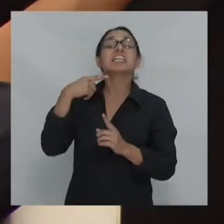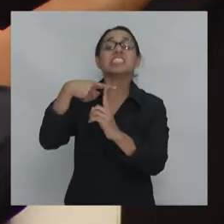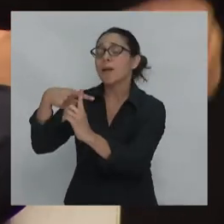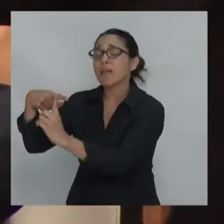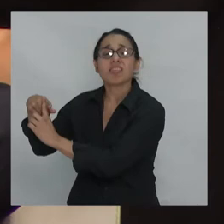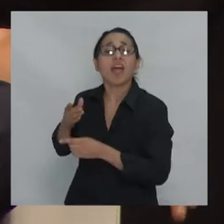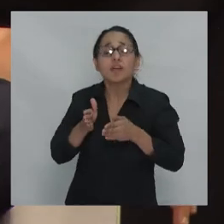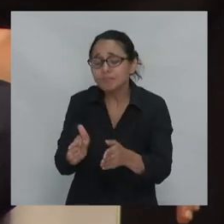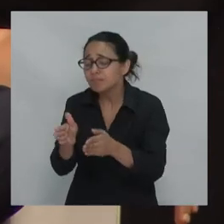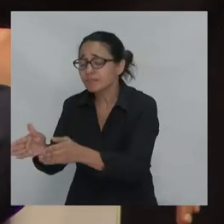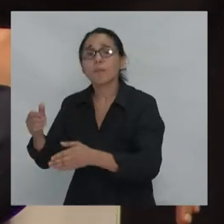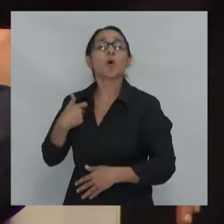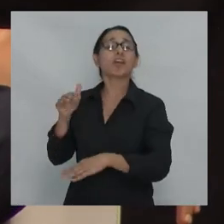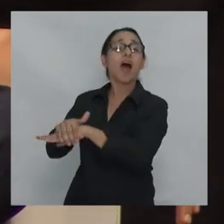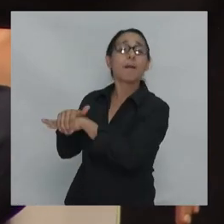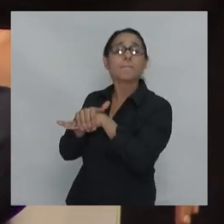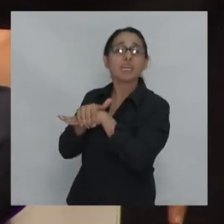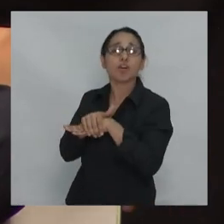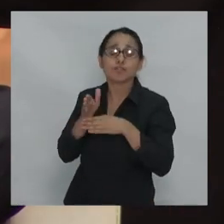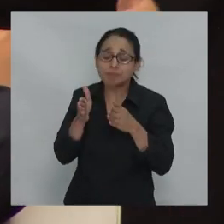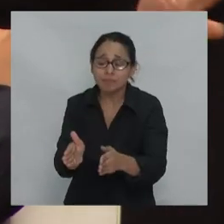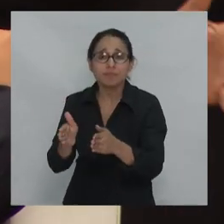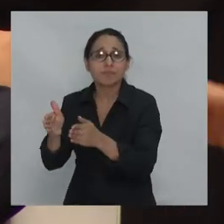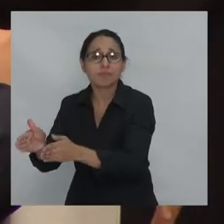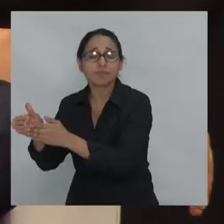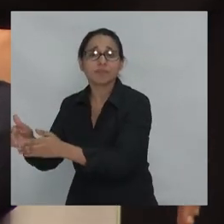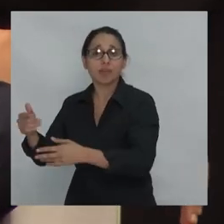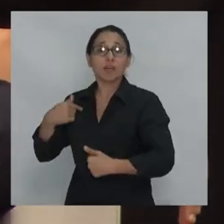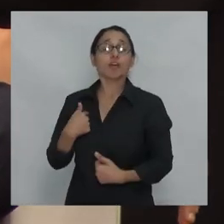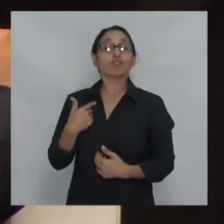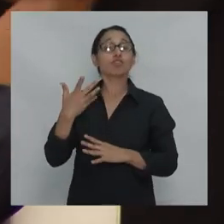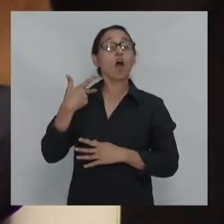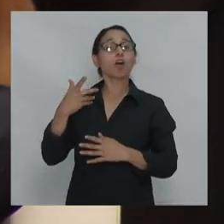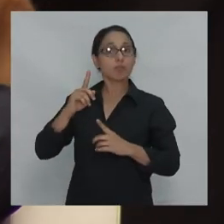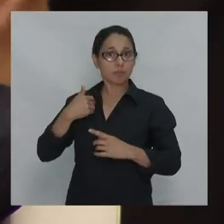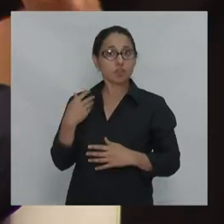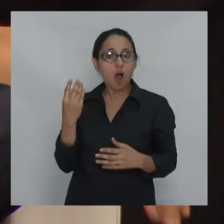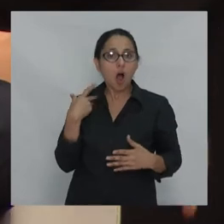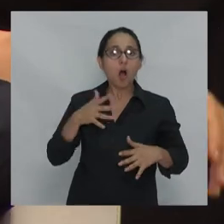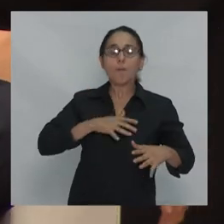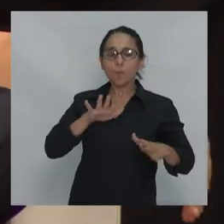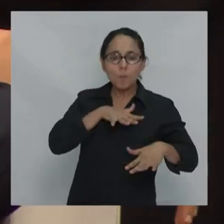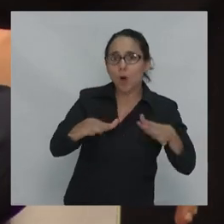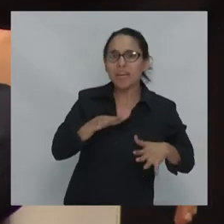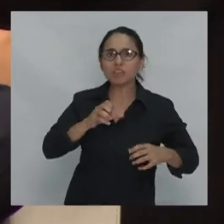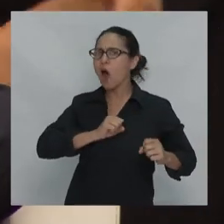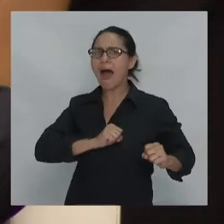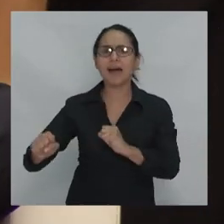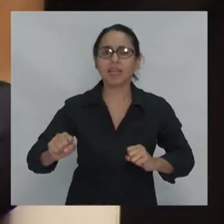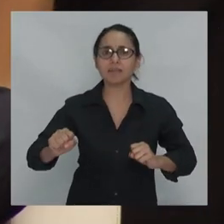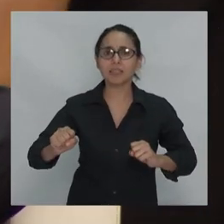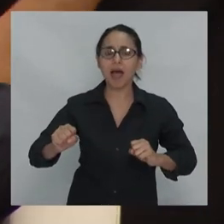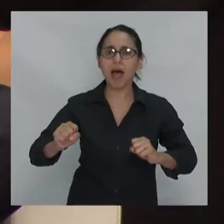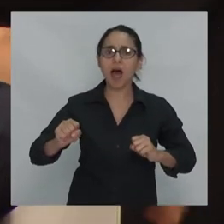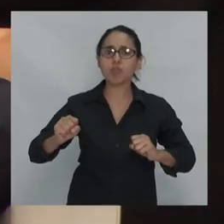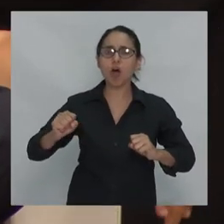mismo fui víctima de un atentado, me metieron 13 disparos, todavía llevo 4 adentro, por eso la